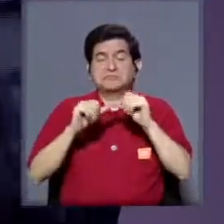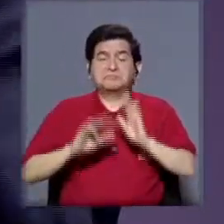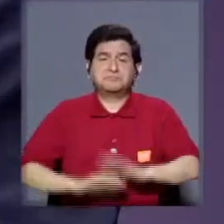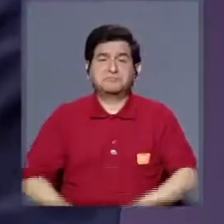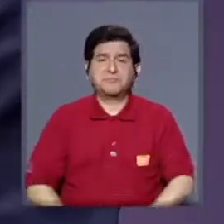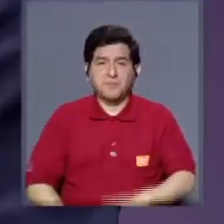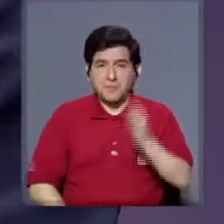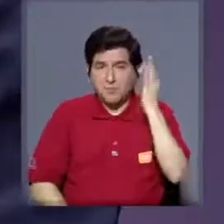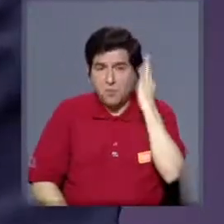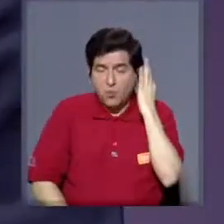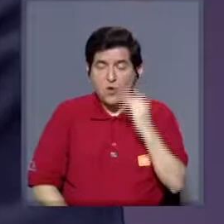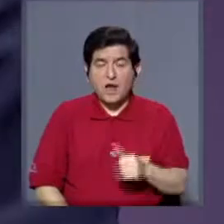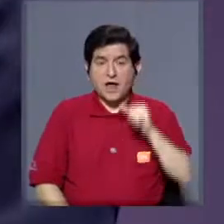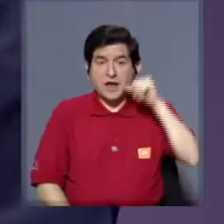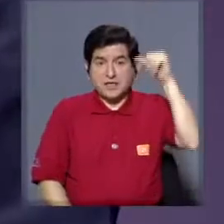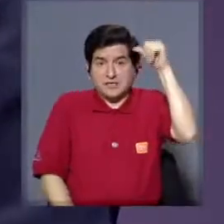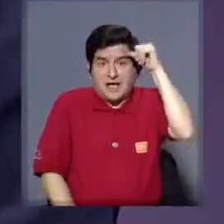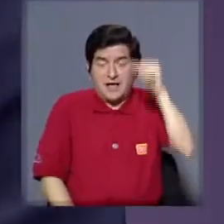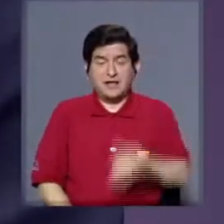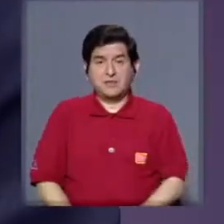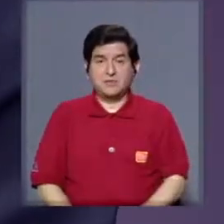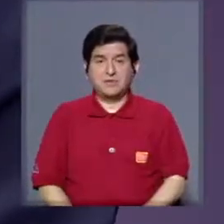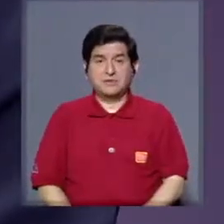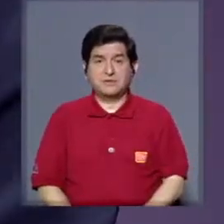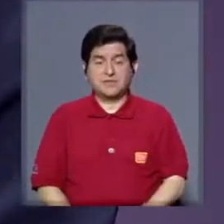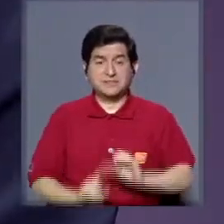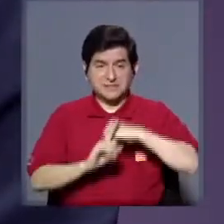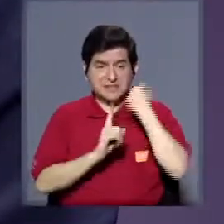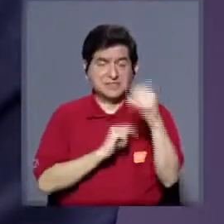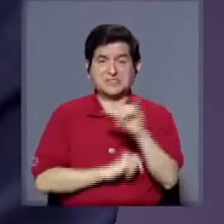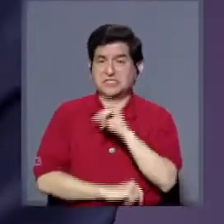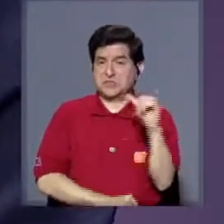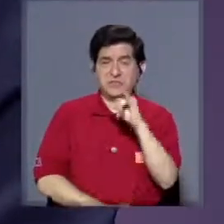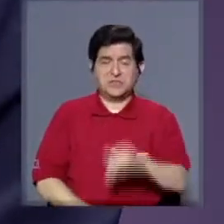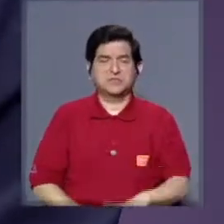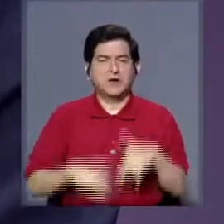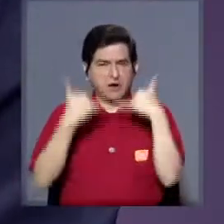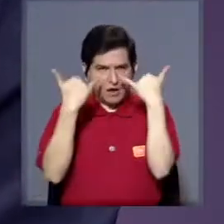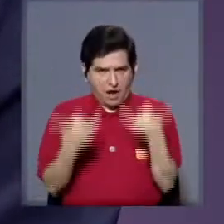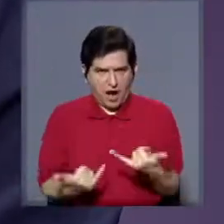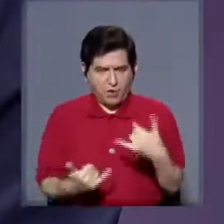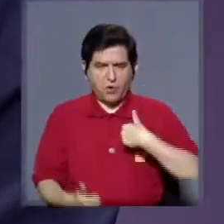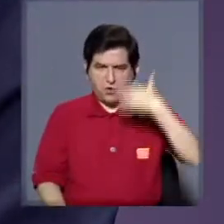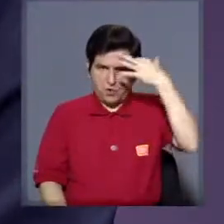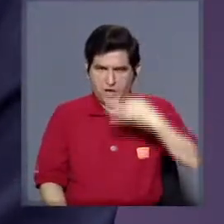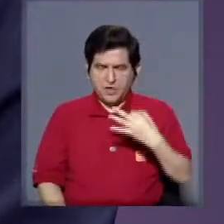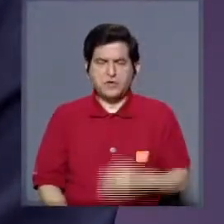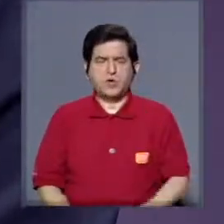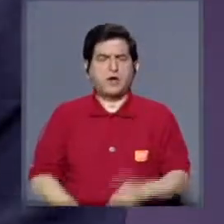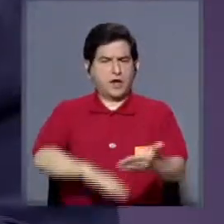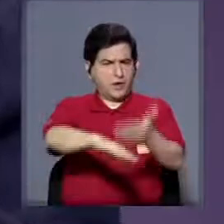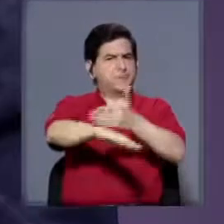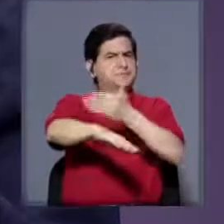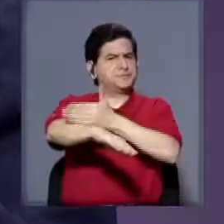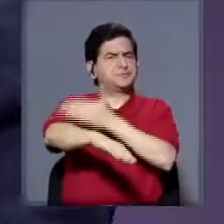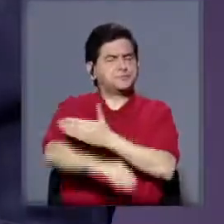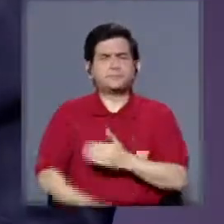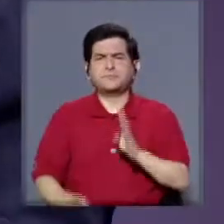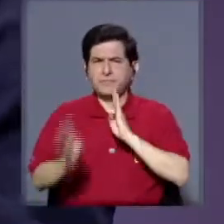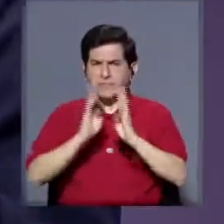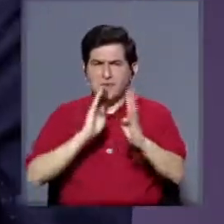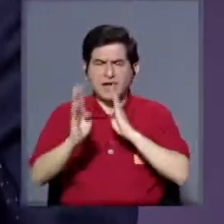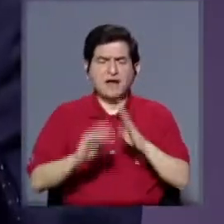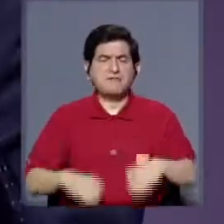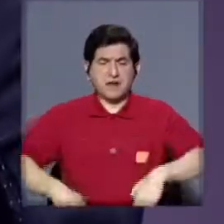mujeres adultas pues exactamente lo mismo y ahora yo creo que hemos logrado un gran avance porque estamos hablando